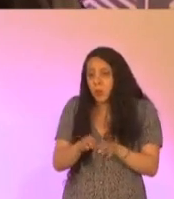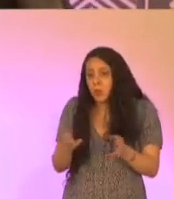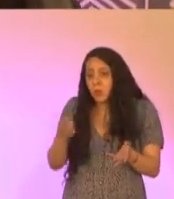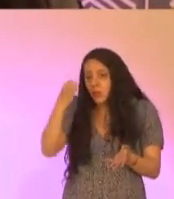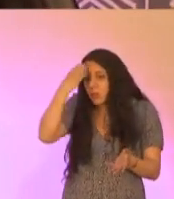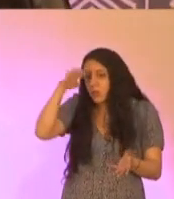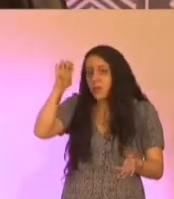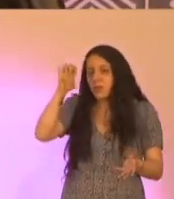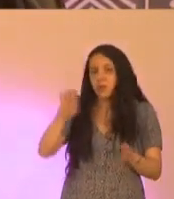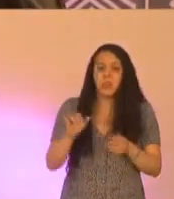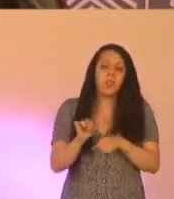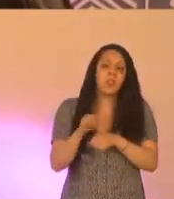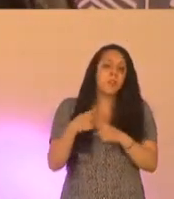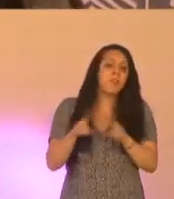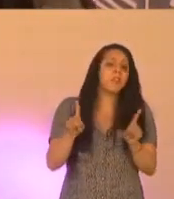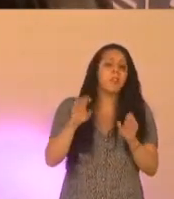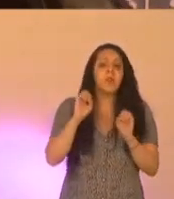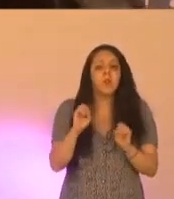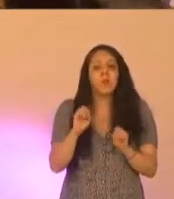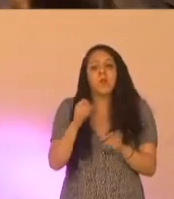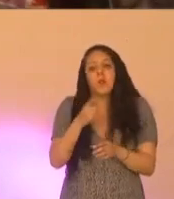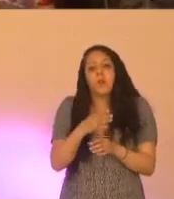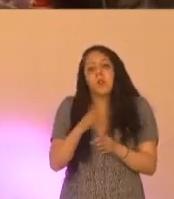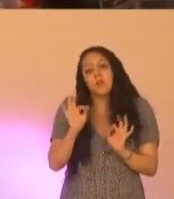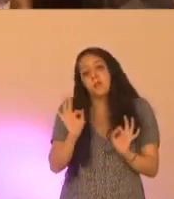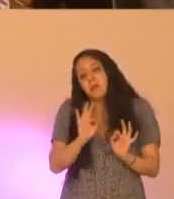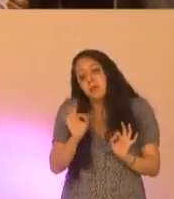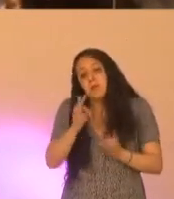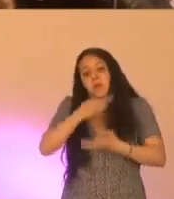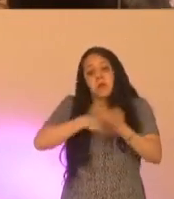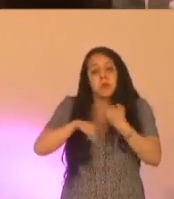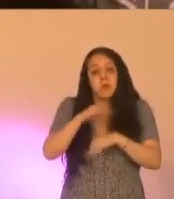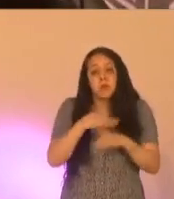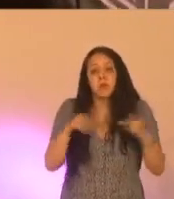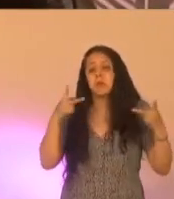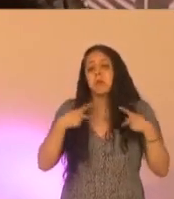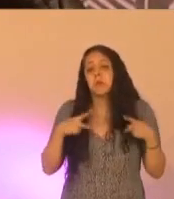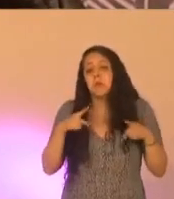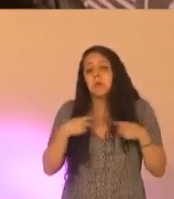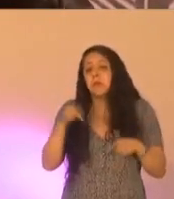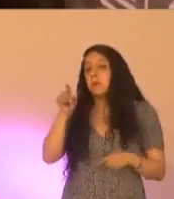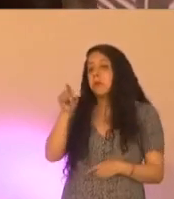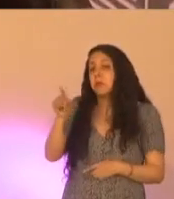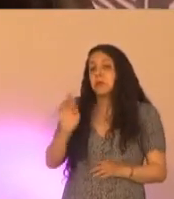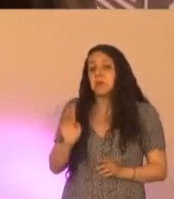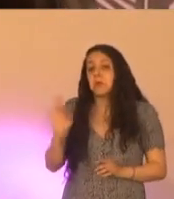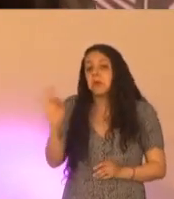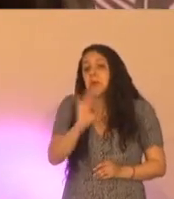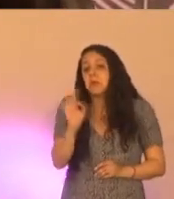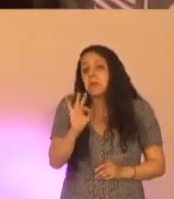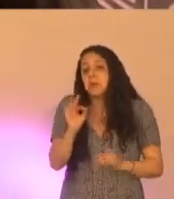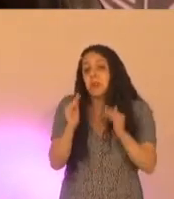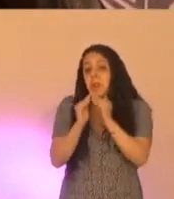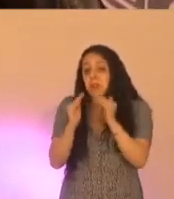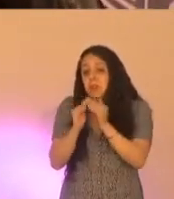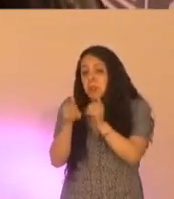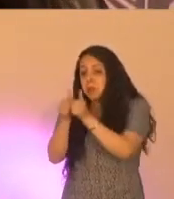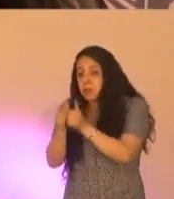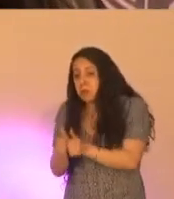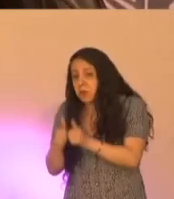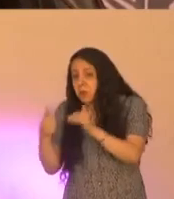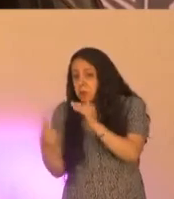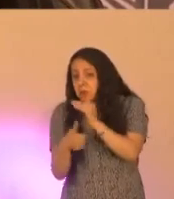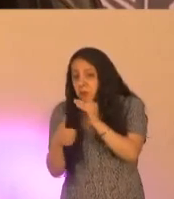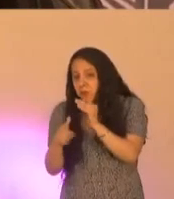que que eso es lo que sí todos tuvimos desde alguna manera todos aunque haya sido encerrados de nuestras casas yo la la